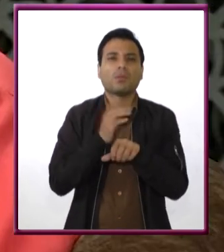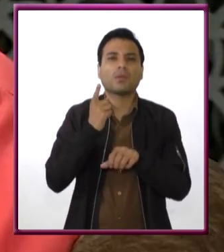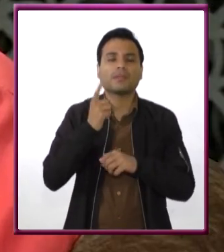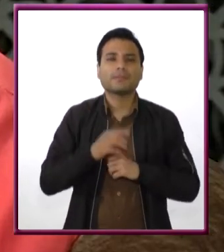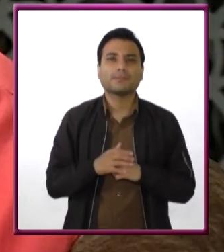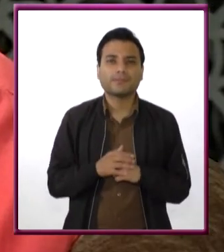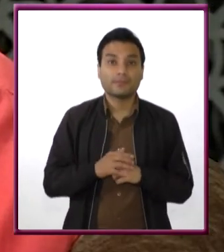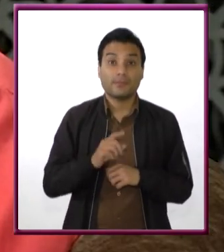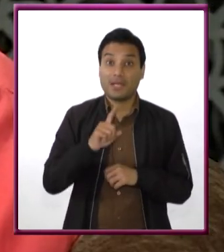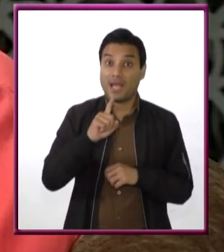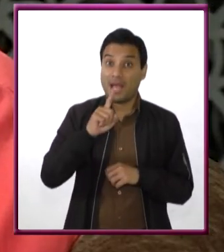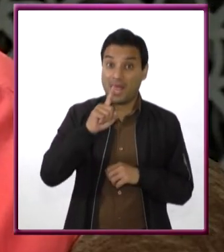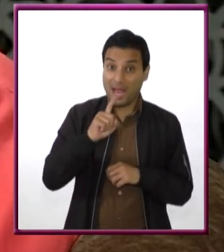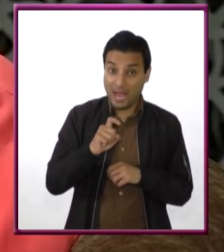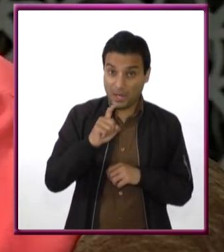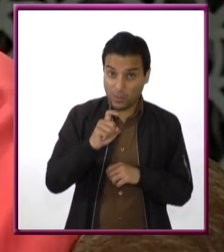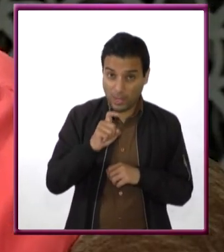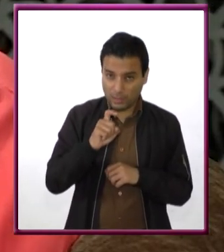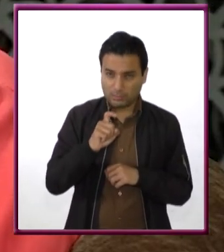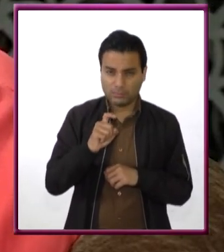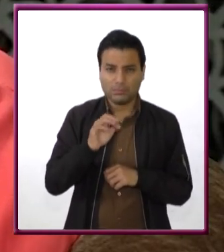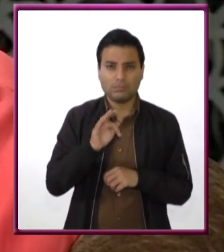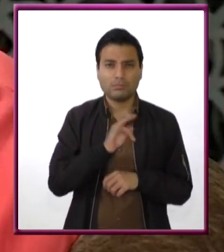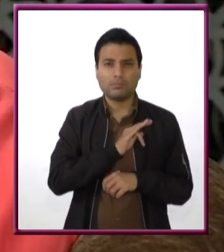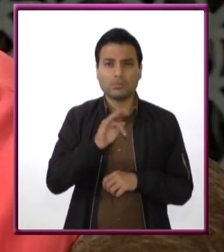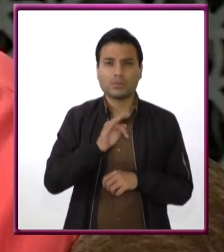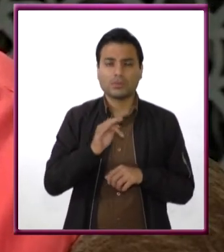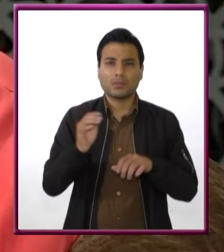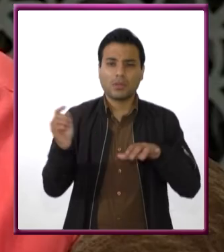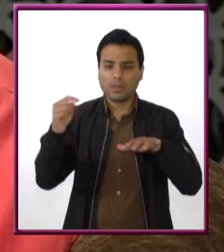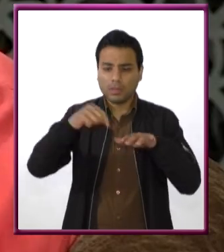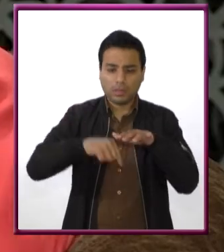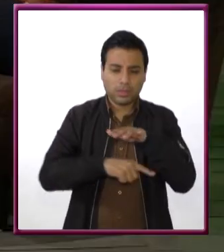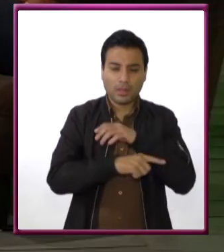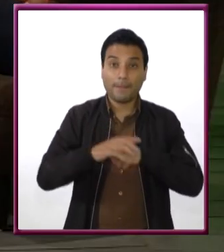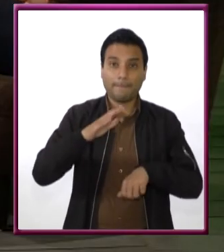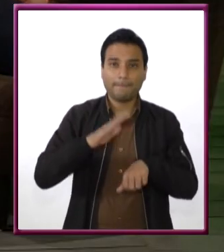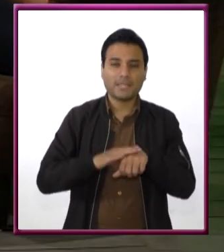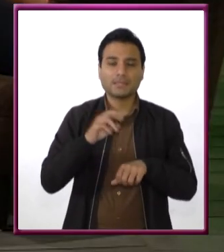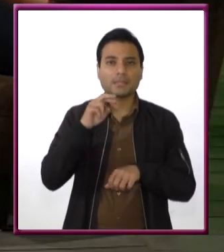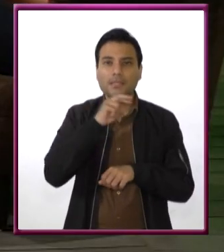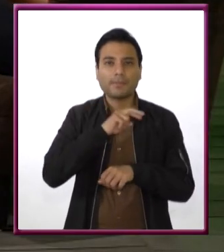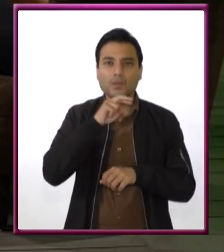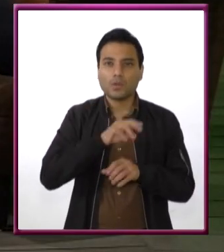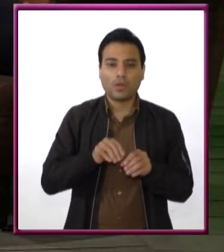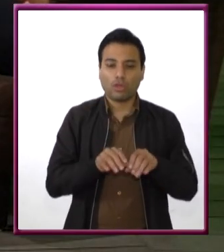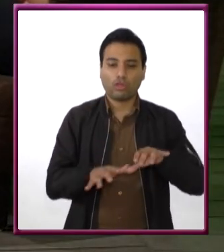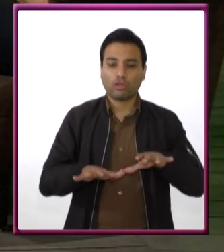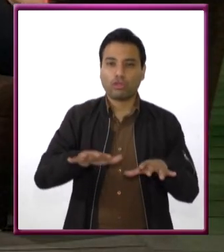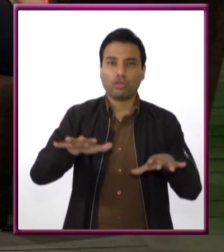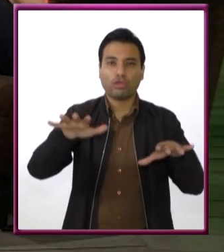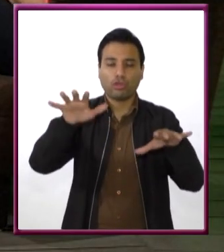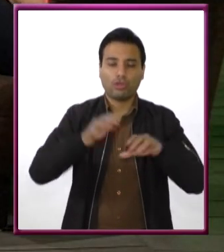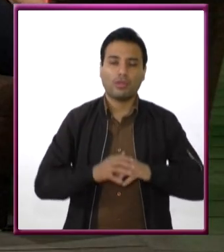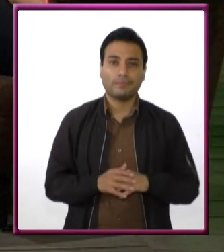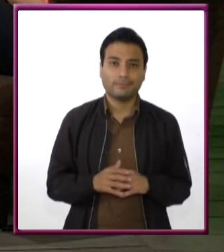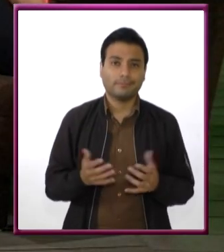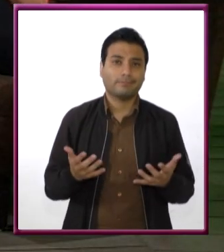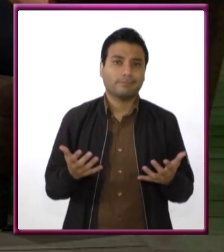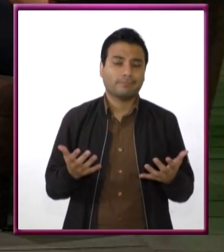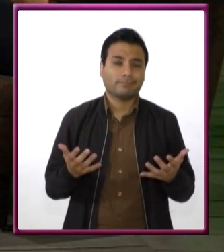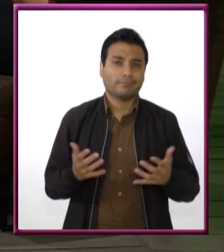son afines al agua y pueden transportarse más fácilmente y ahora por los escurrimientos recorrer